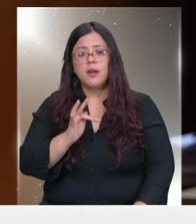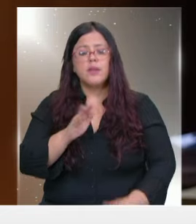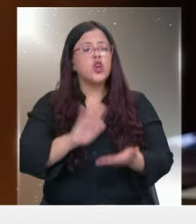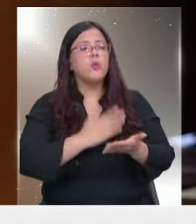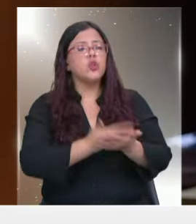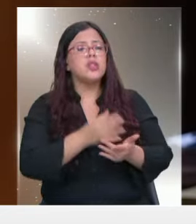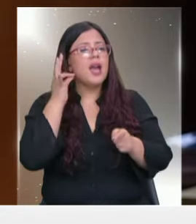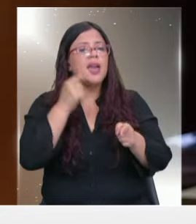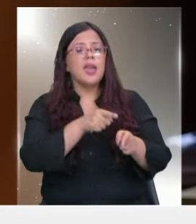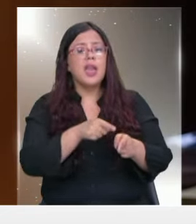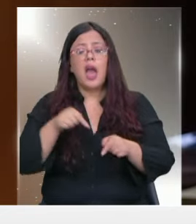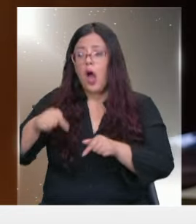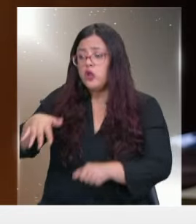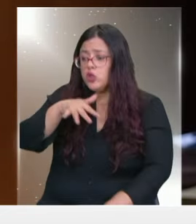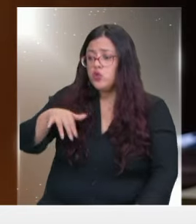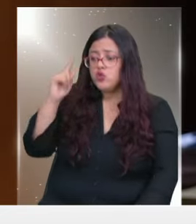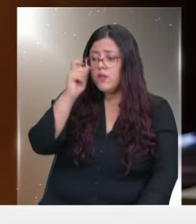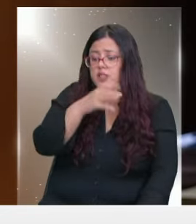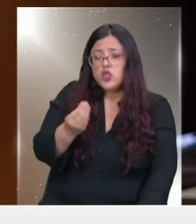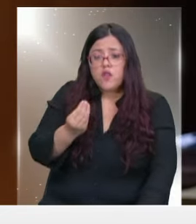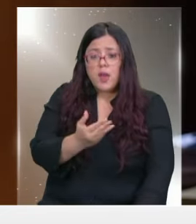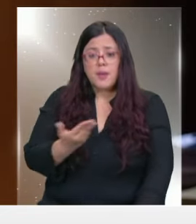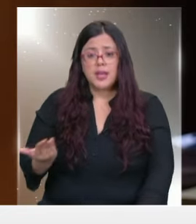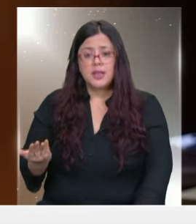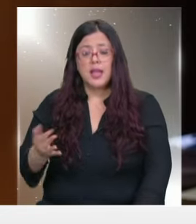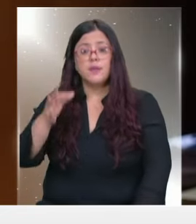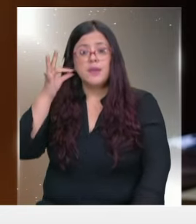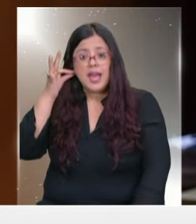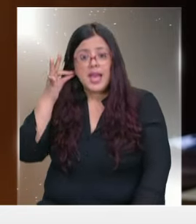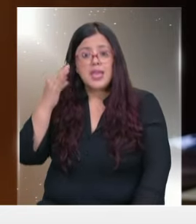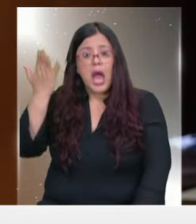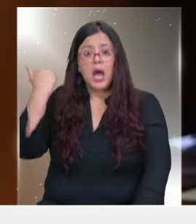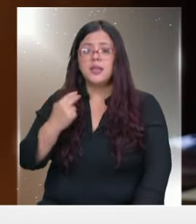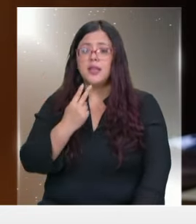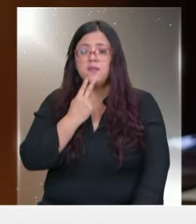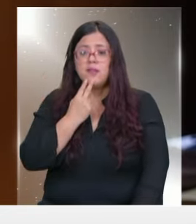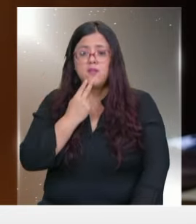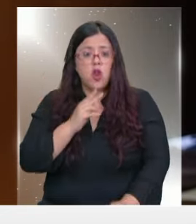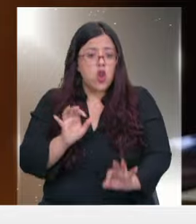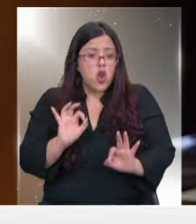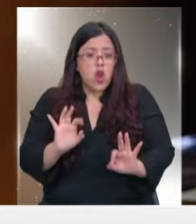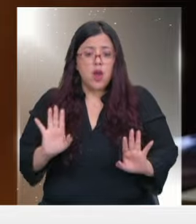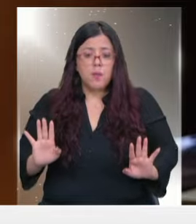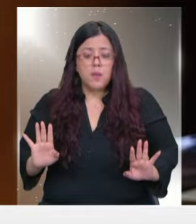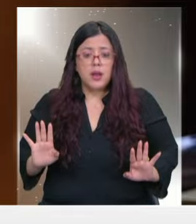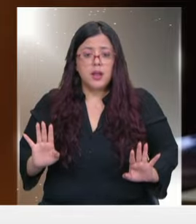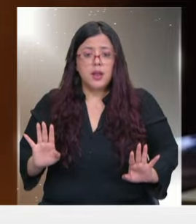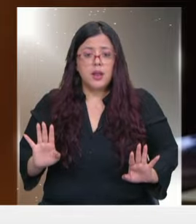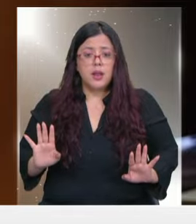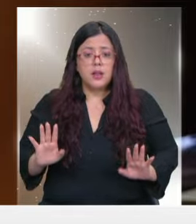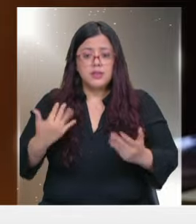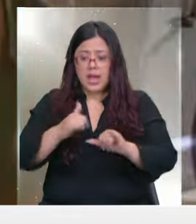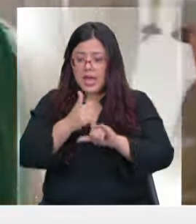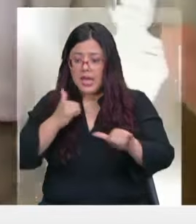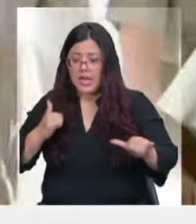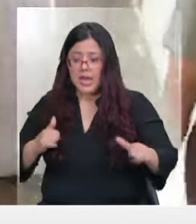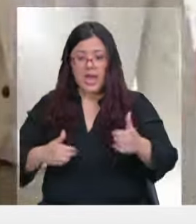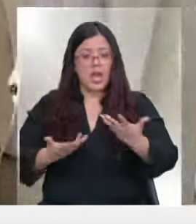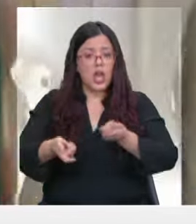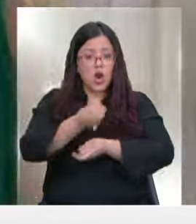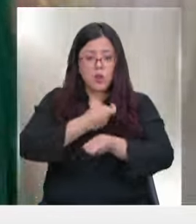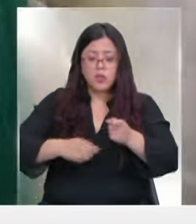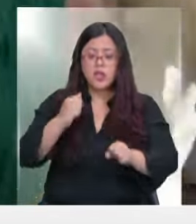una situación terrible porque ella vivía una vida normal, exitosa profesionalmente, ella es ingeniero comercial,